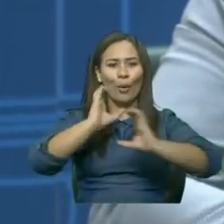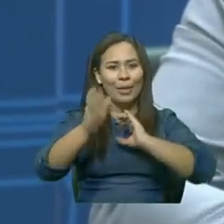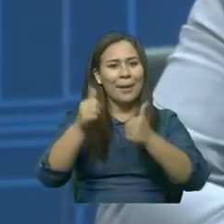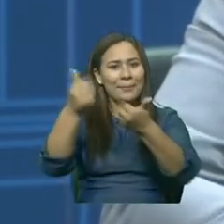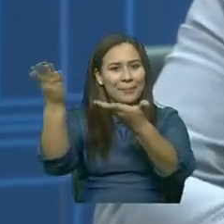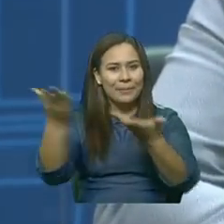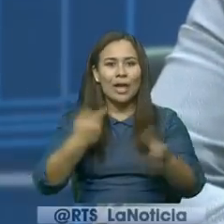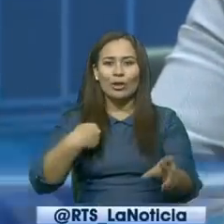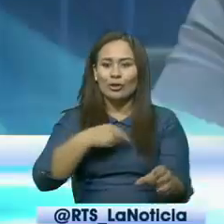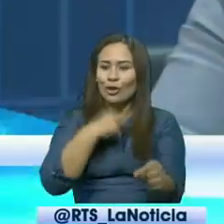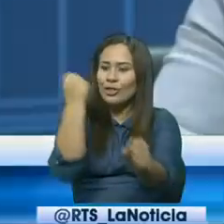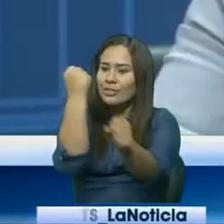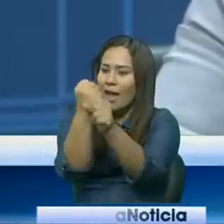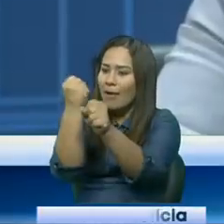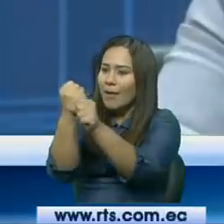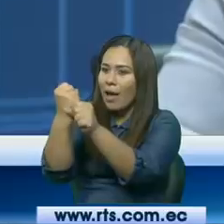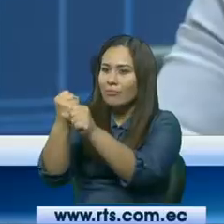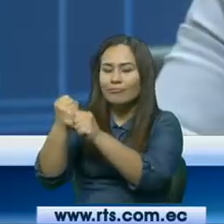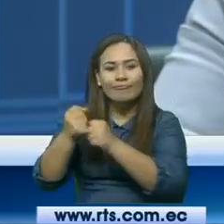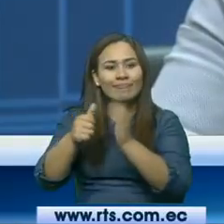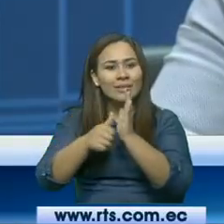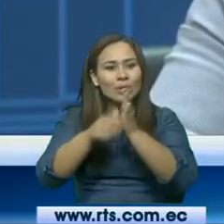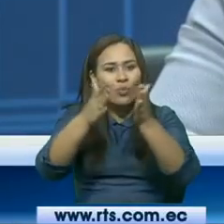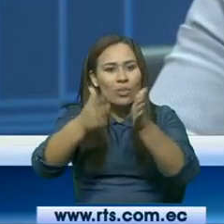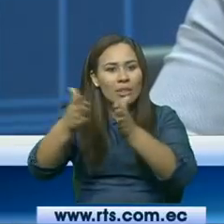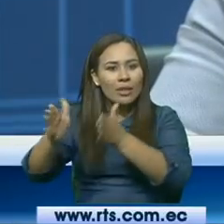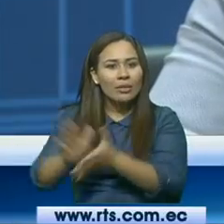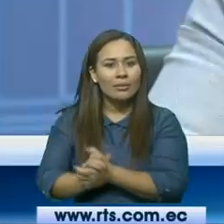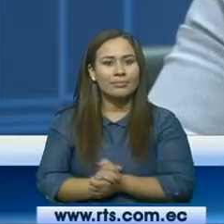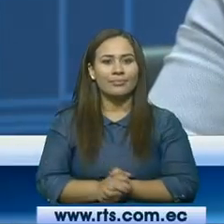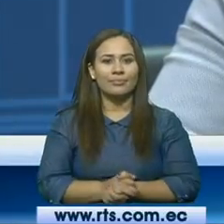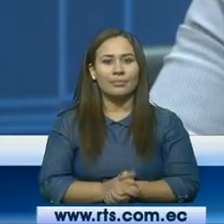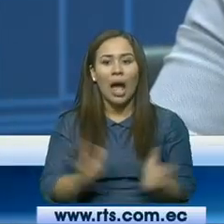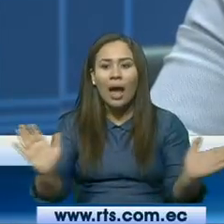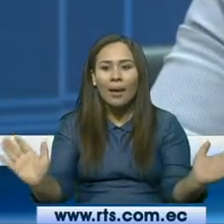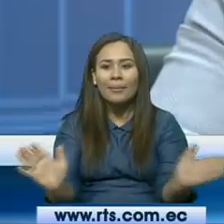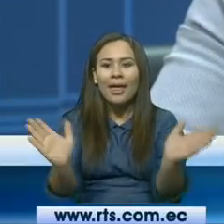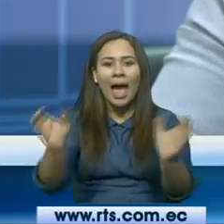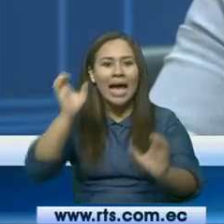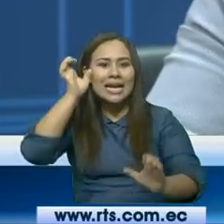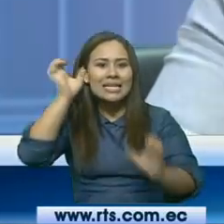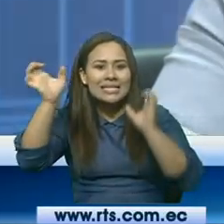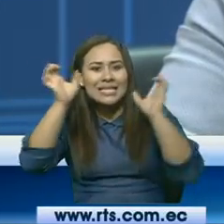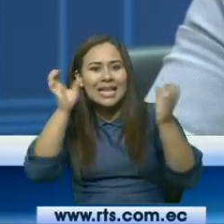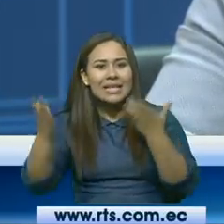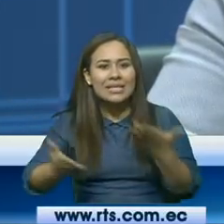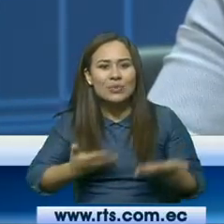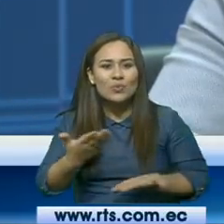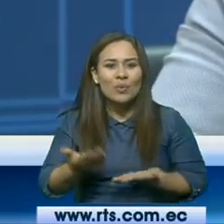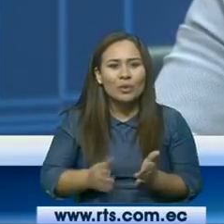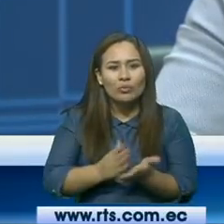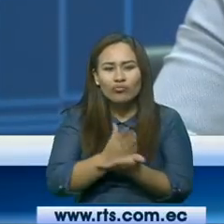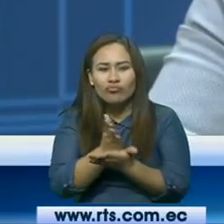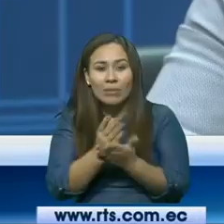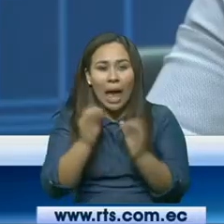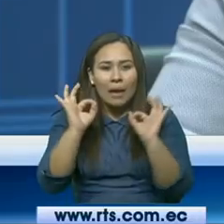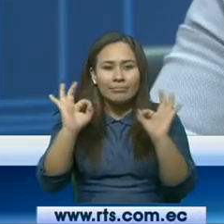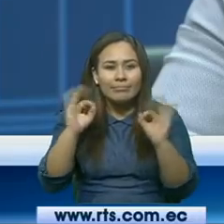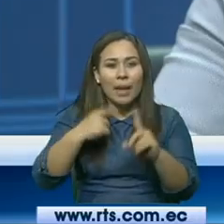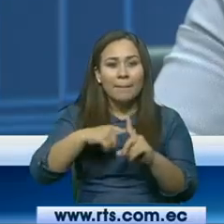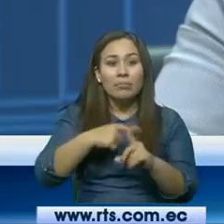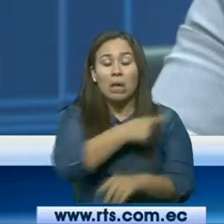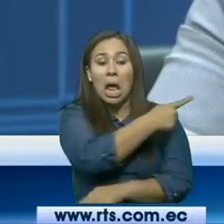trabajo ciudadano vamos a fomentar estrategias de comunicación ciudadana 11 tenemos un presidente muy